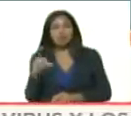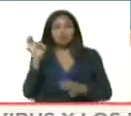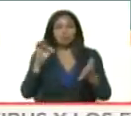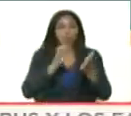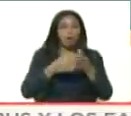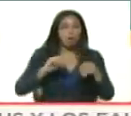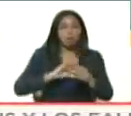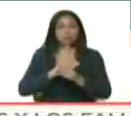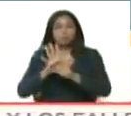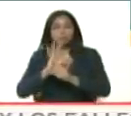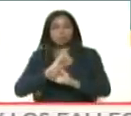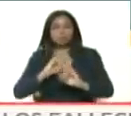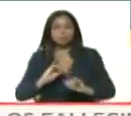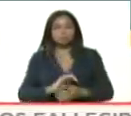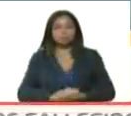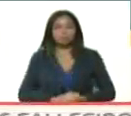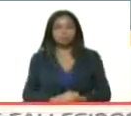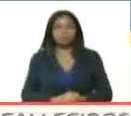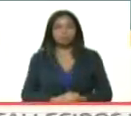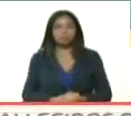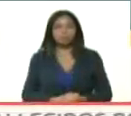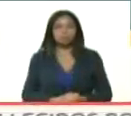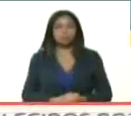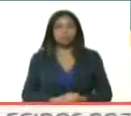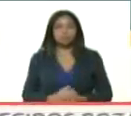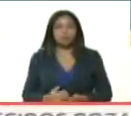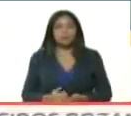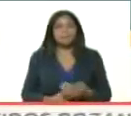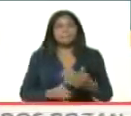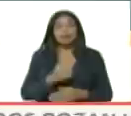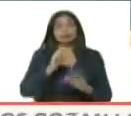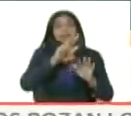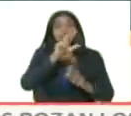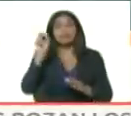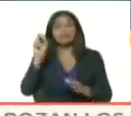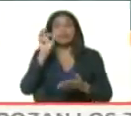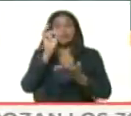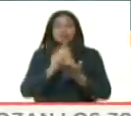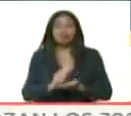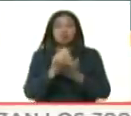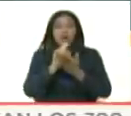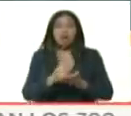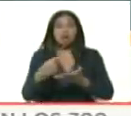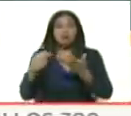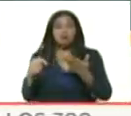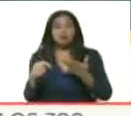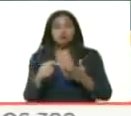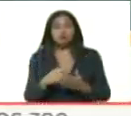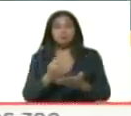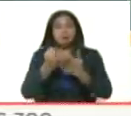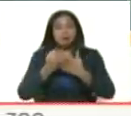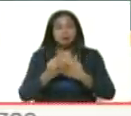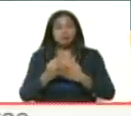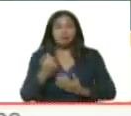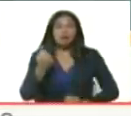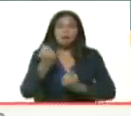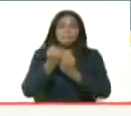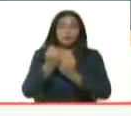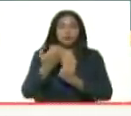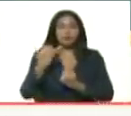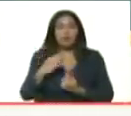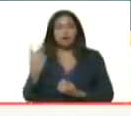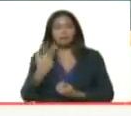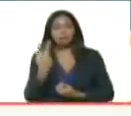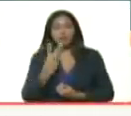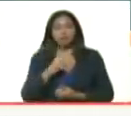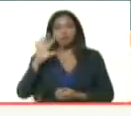por el COVID-19. Están llegando más de 30 toneladas de materiales en el marco de la cooperación entre